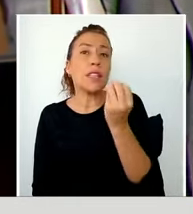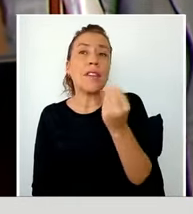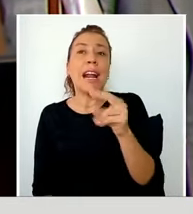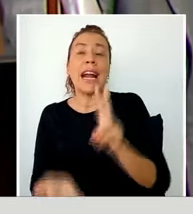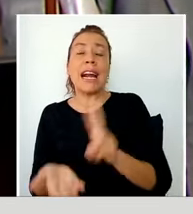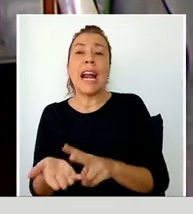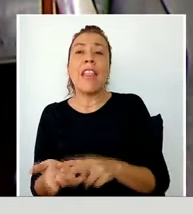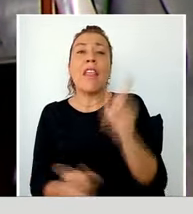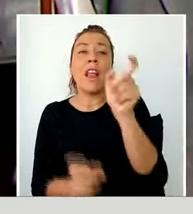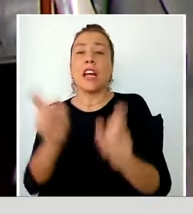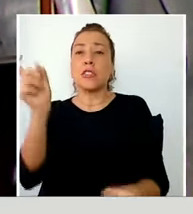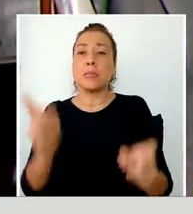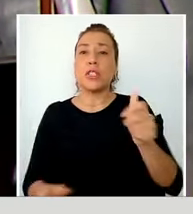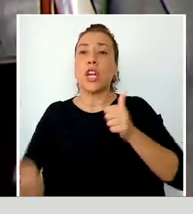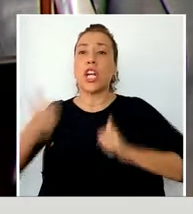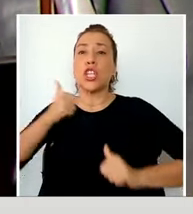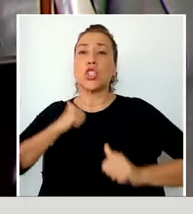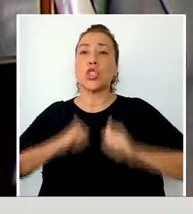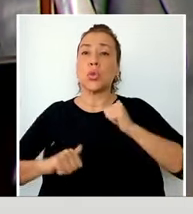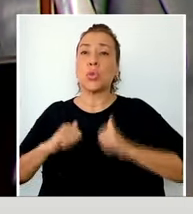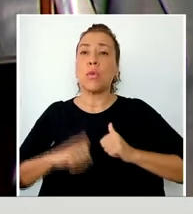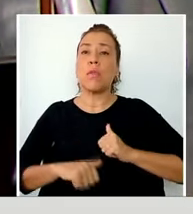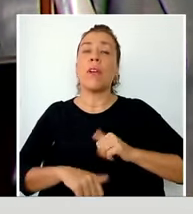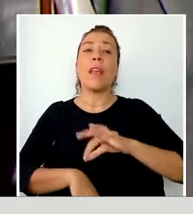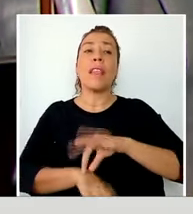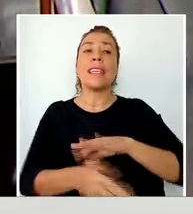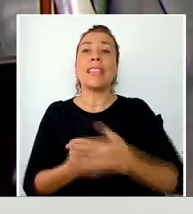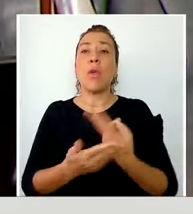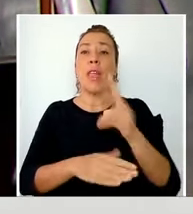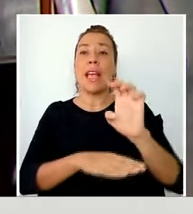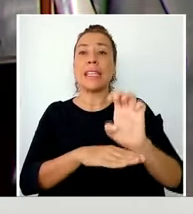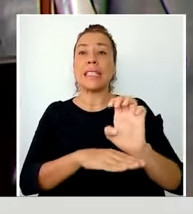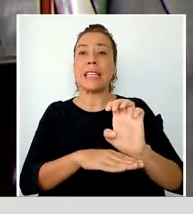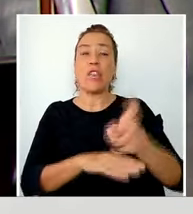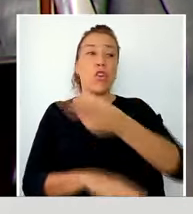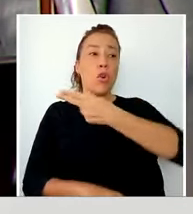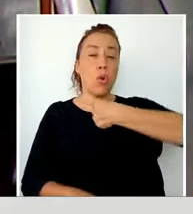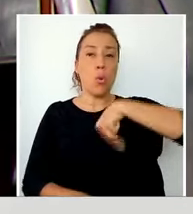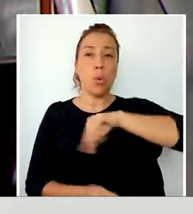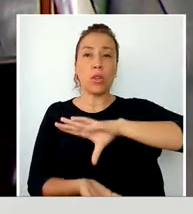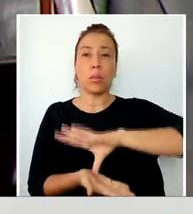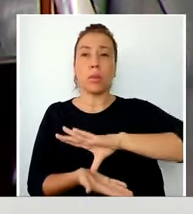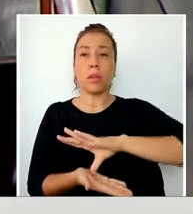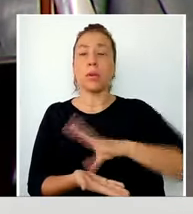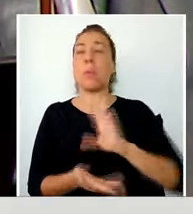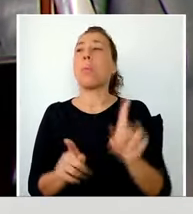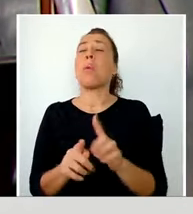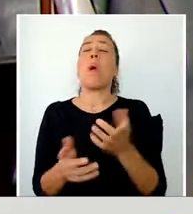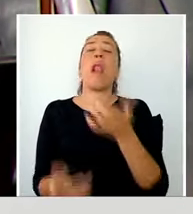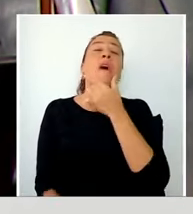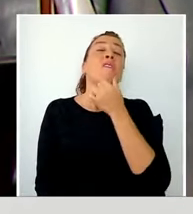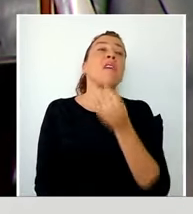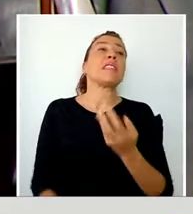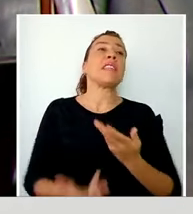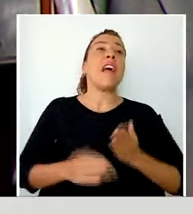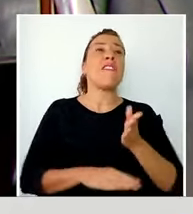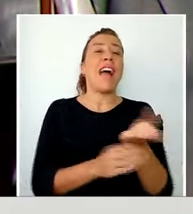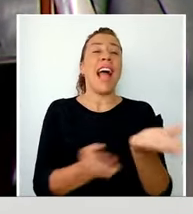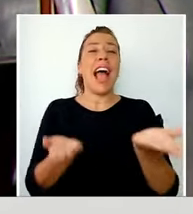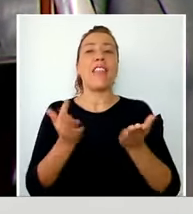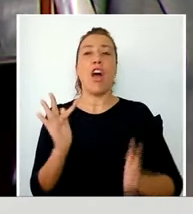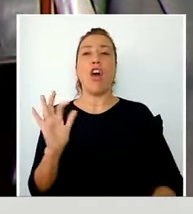sufren la salud estatal en nuestro país si fuera tan fácil atenderse por fonasa en